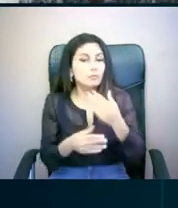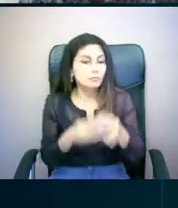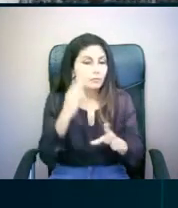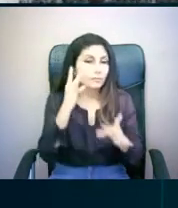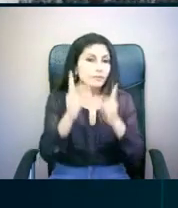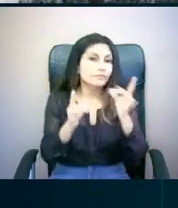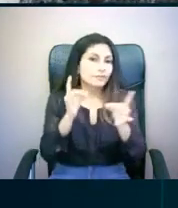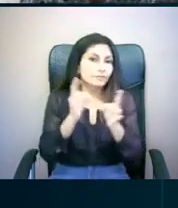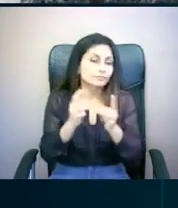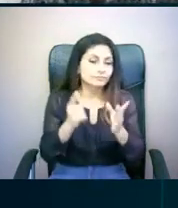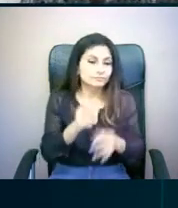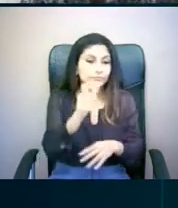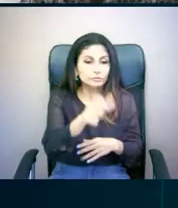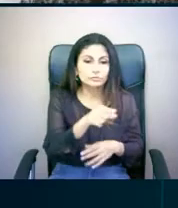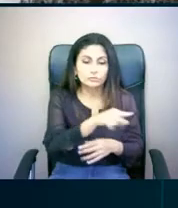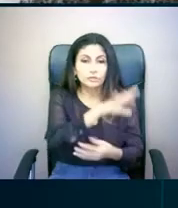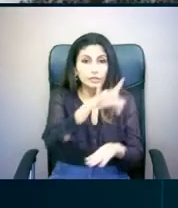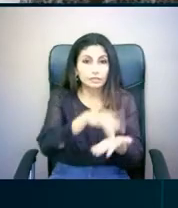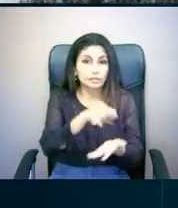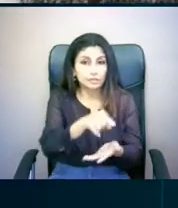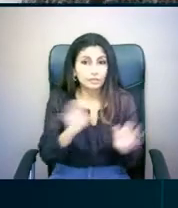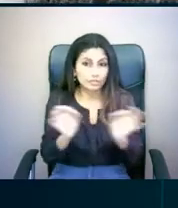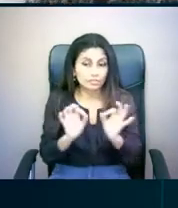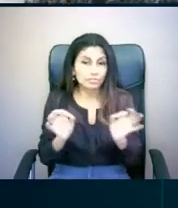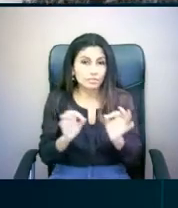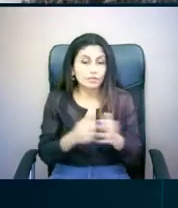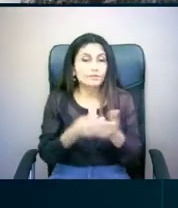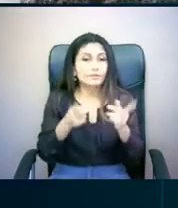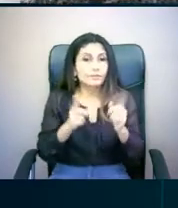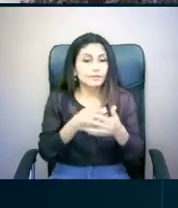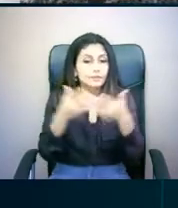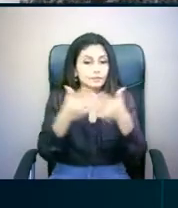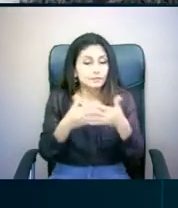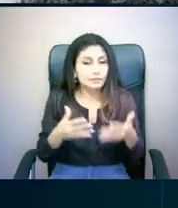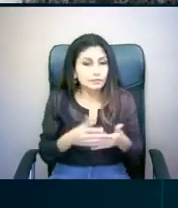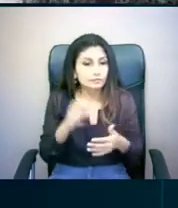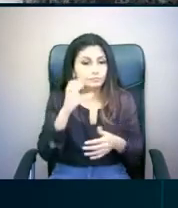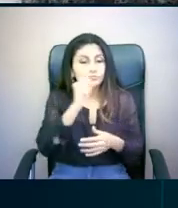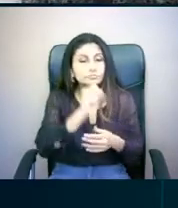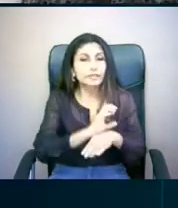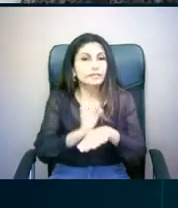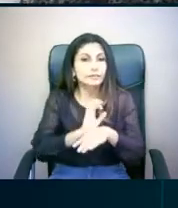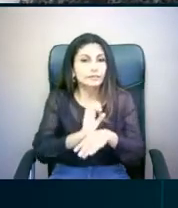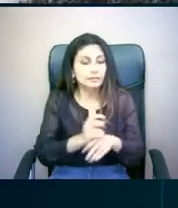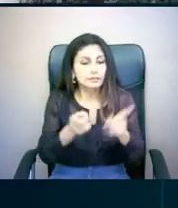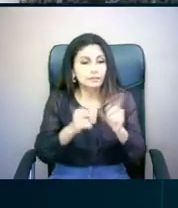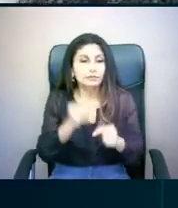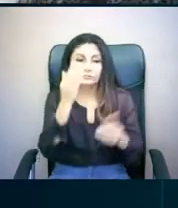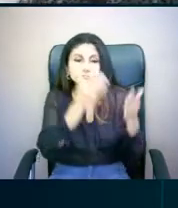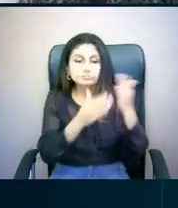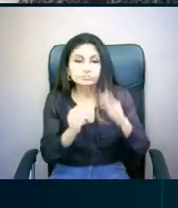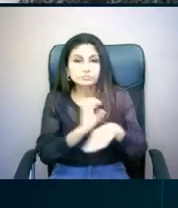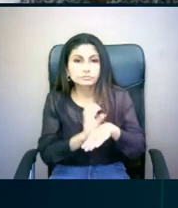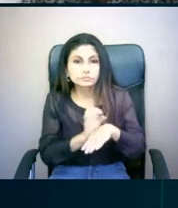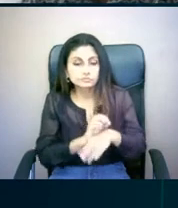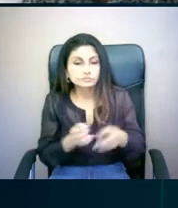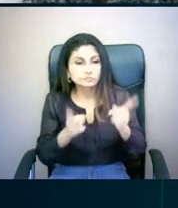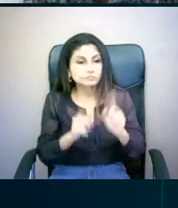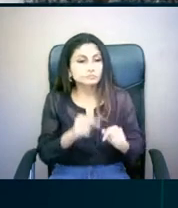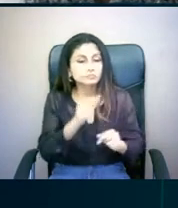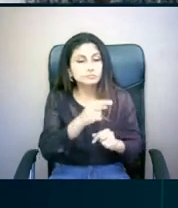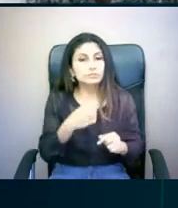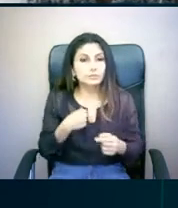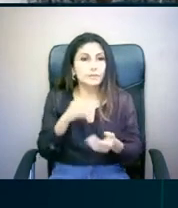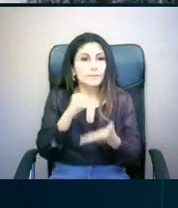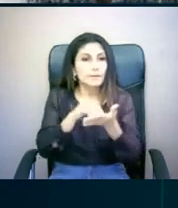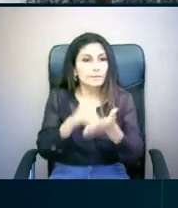tiempo. Generación automática de textos también para identificar entidades, reconocimiento de entidades, o generación automática de textos, perdón, ahorita